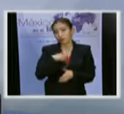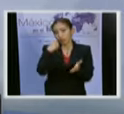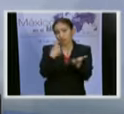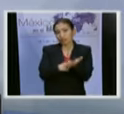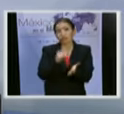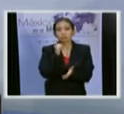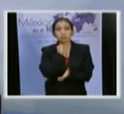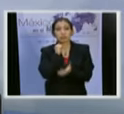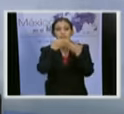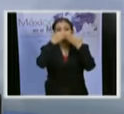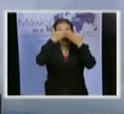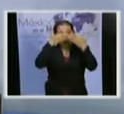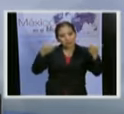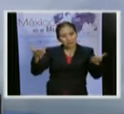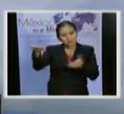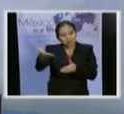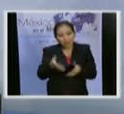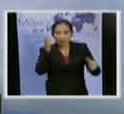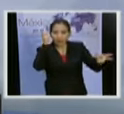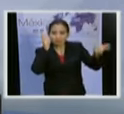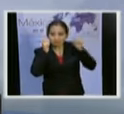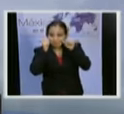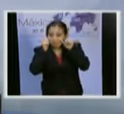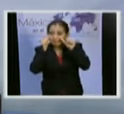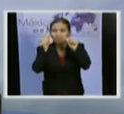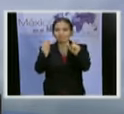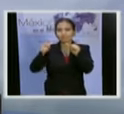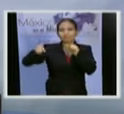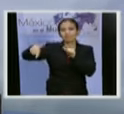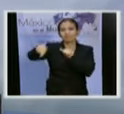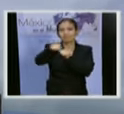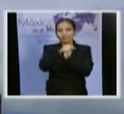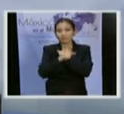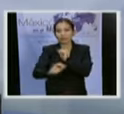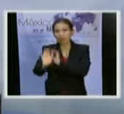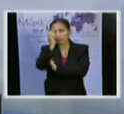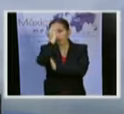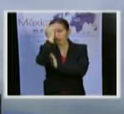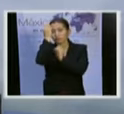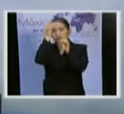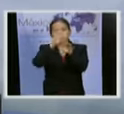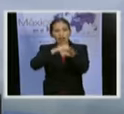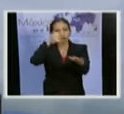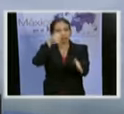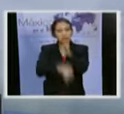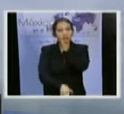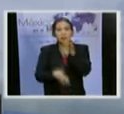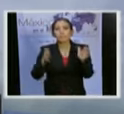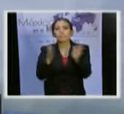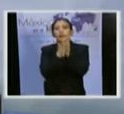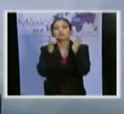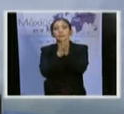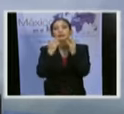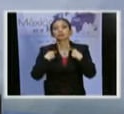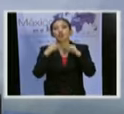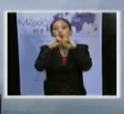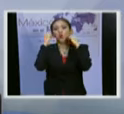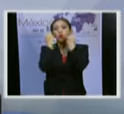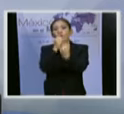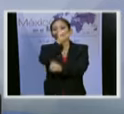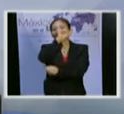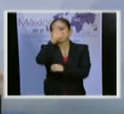Senado abriéndonos a escuchar, a conocer mucho más de la participación de las organizaciones de